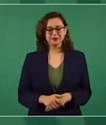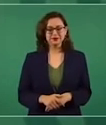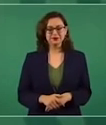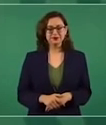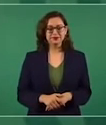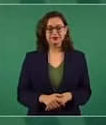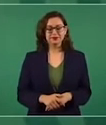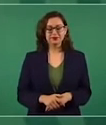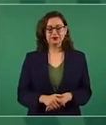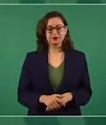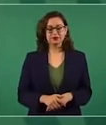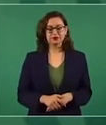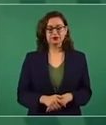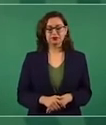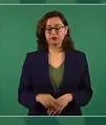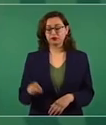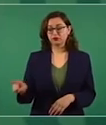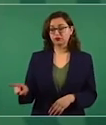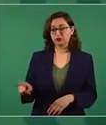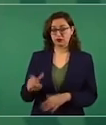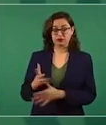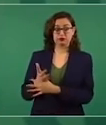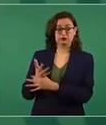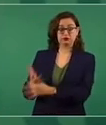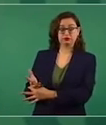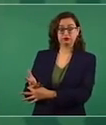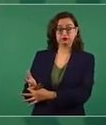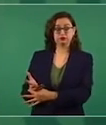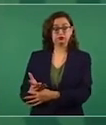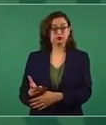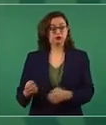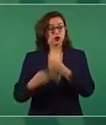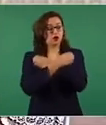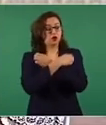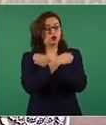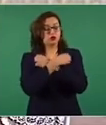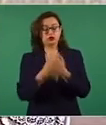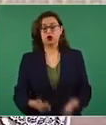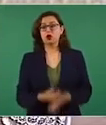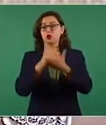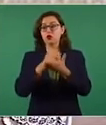de que la educación nos hace libres?